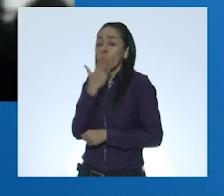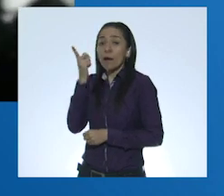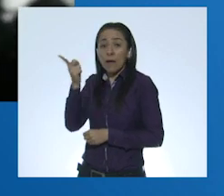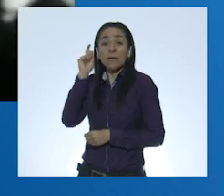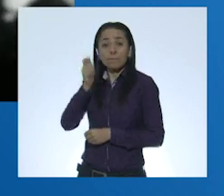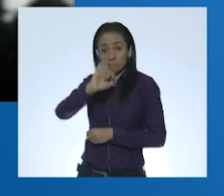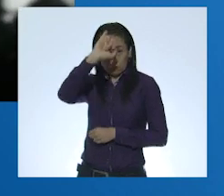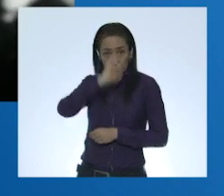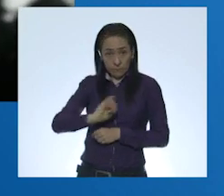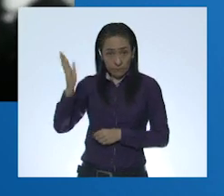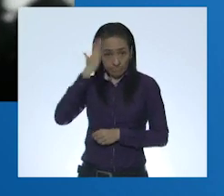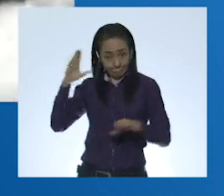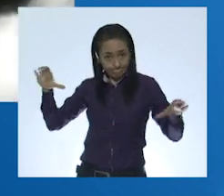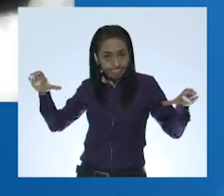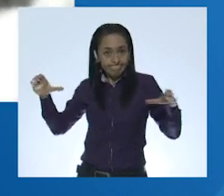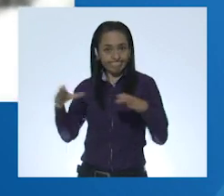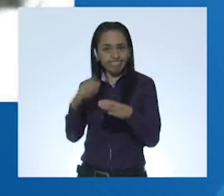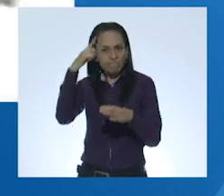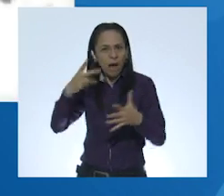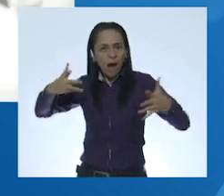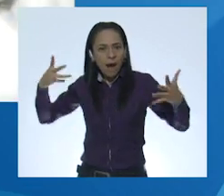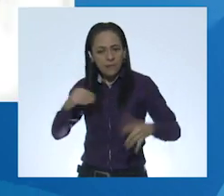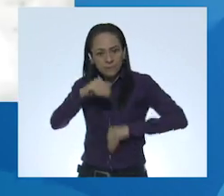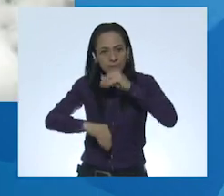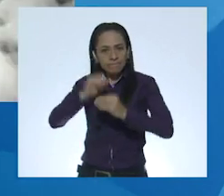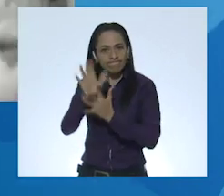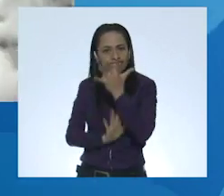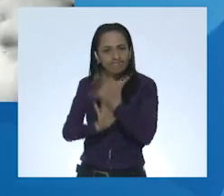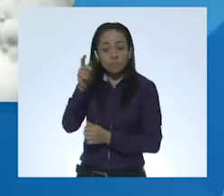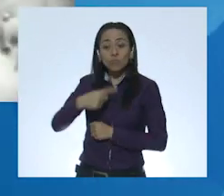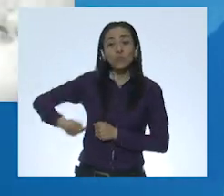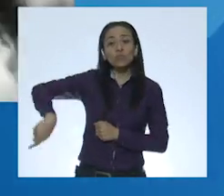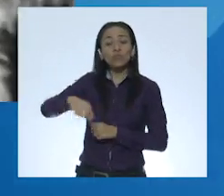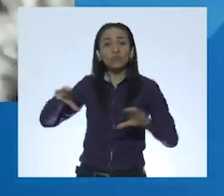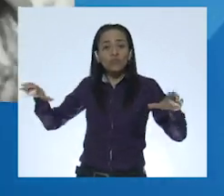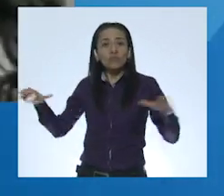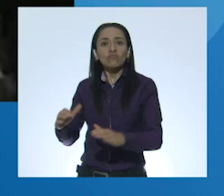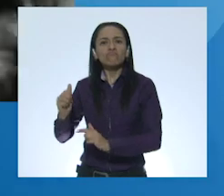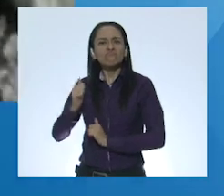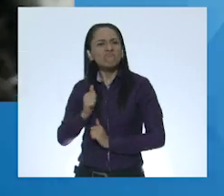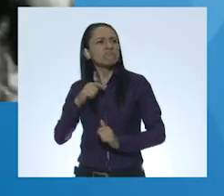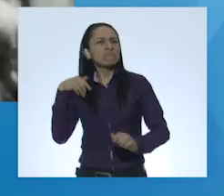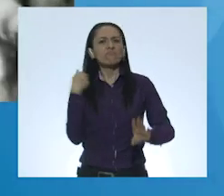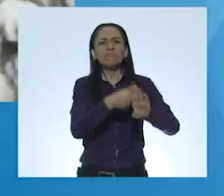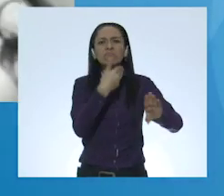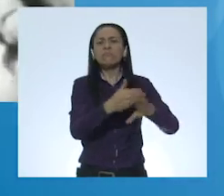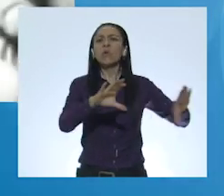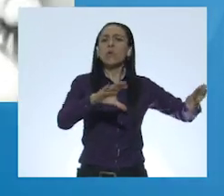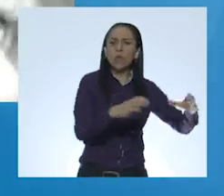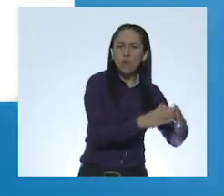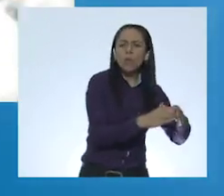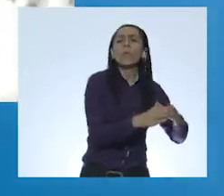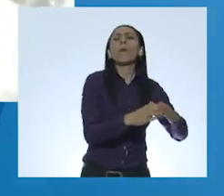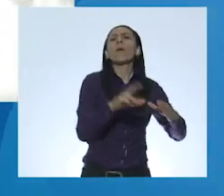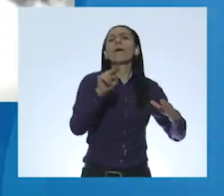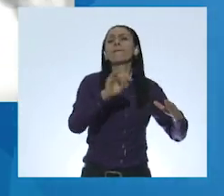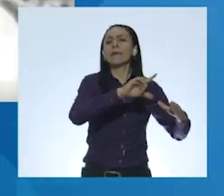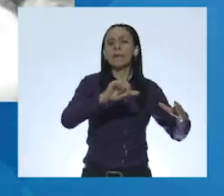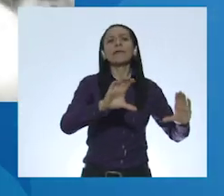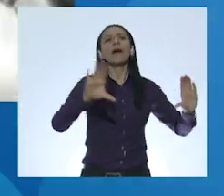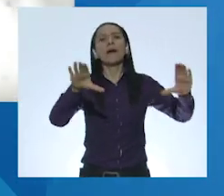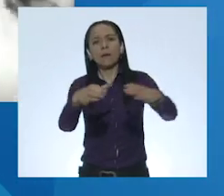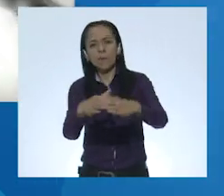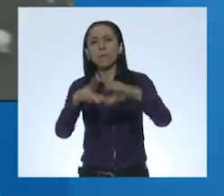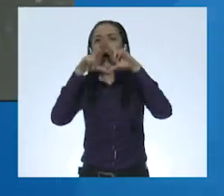fracción constitucionalista. Su ejército combatió a diversos grupos populares como los villistas y zapatistas.